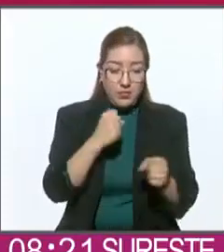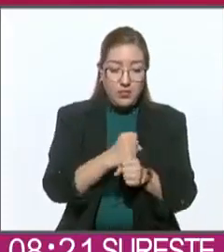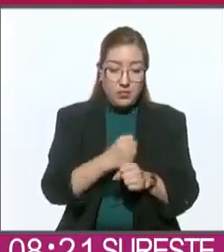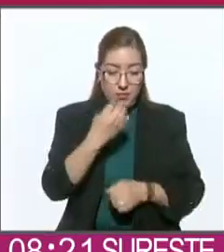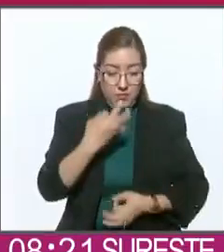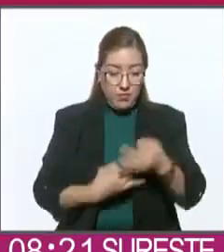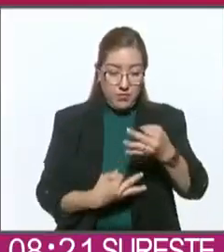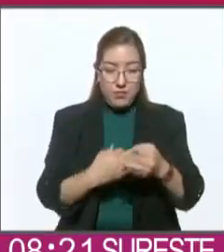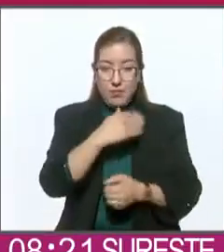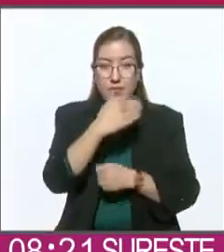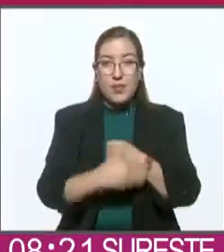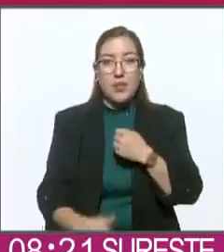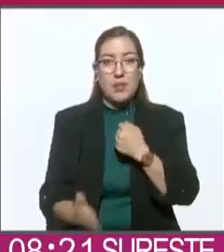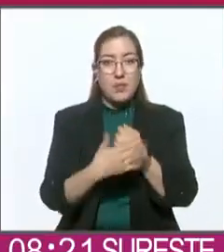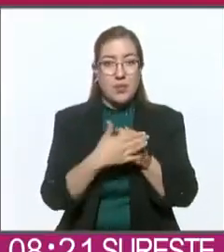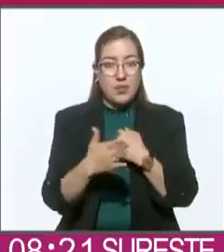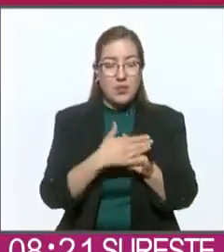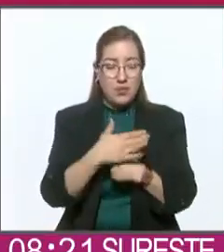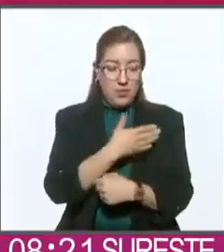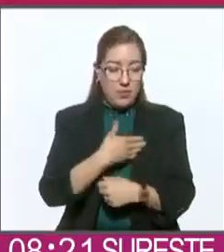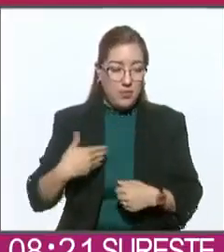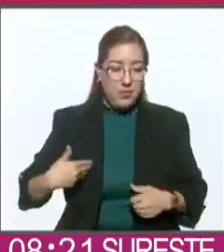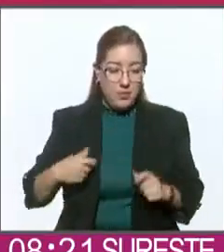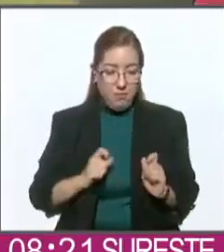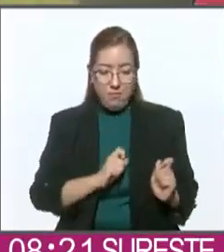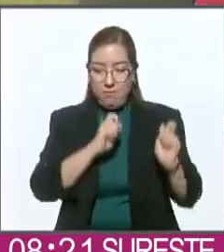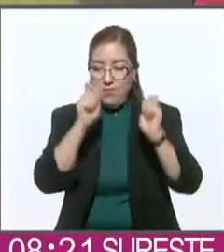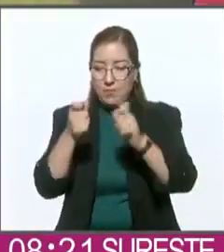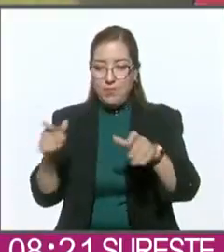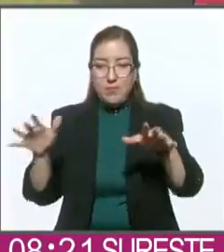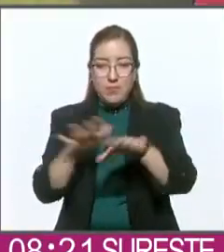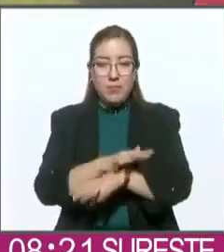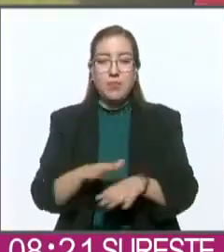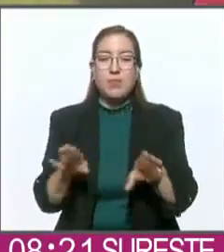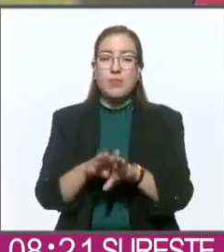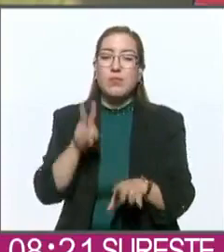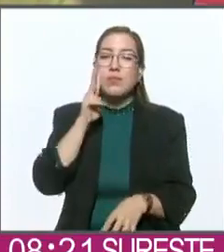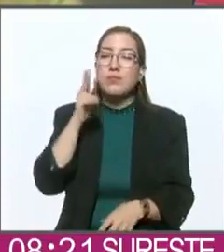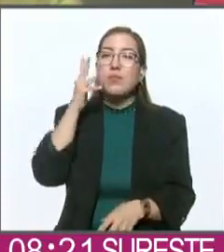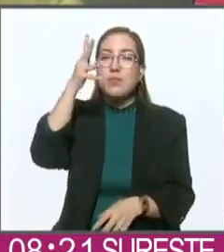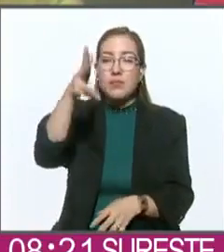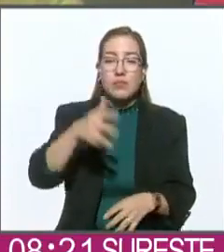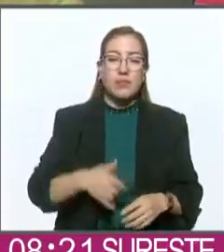esta administración. ¿Cómo ve el panorama hacia adelante, senadora?